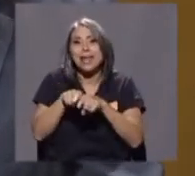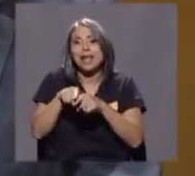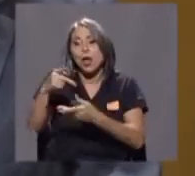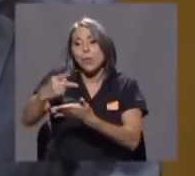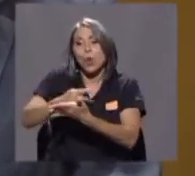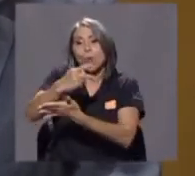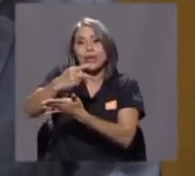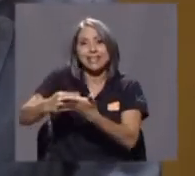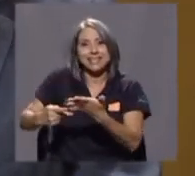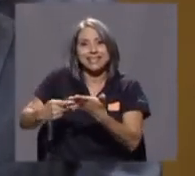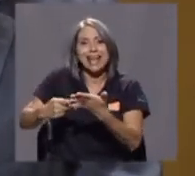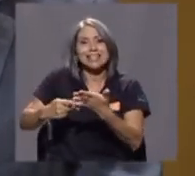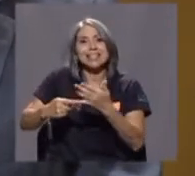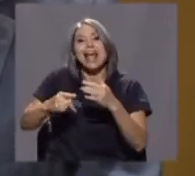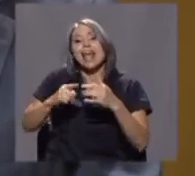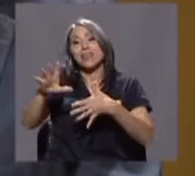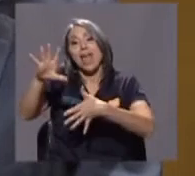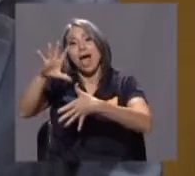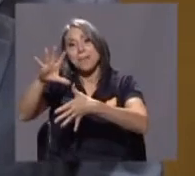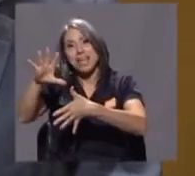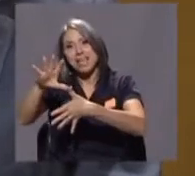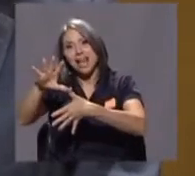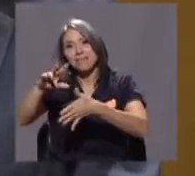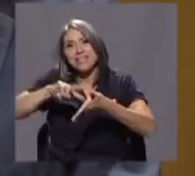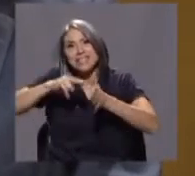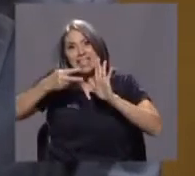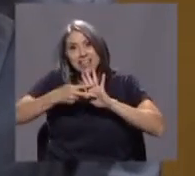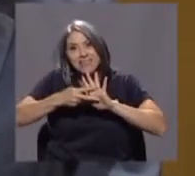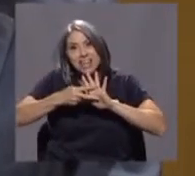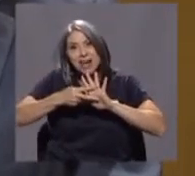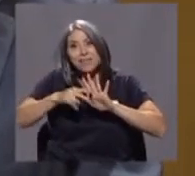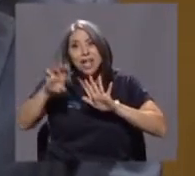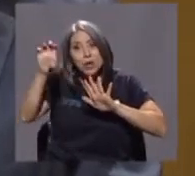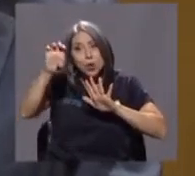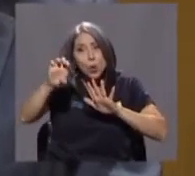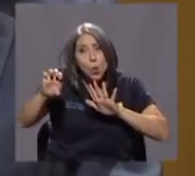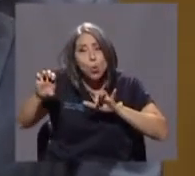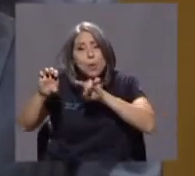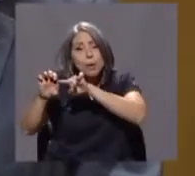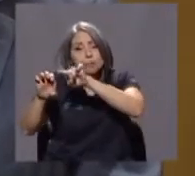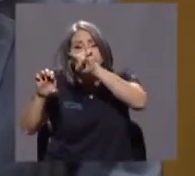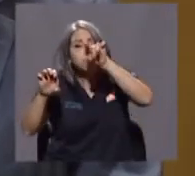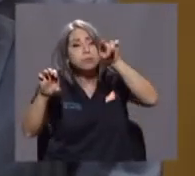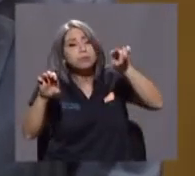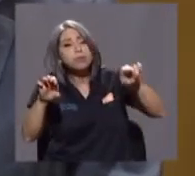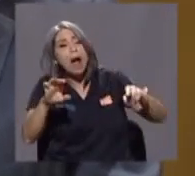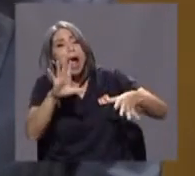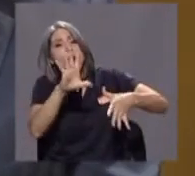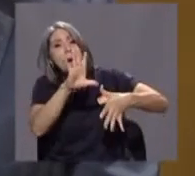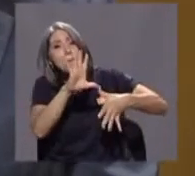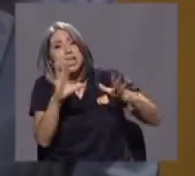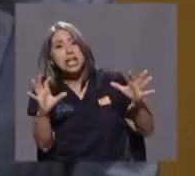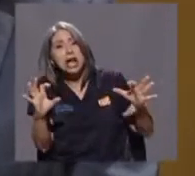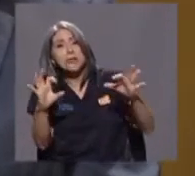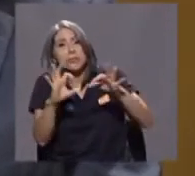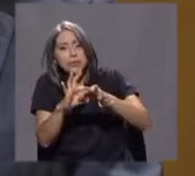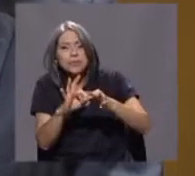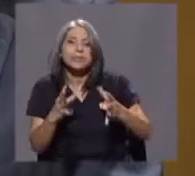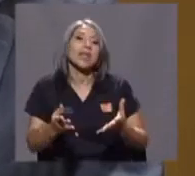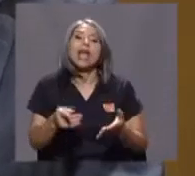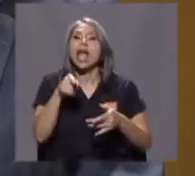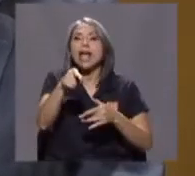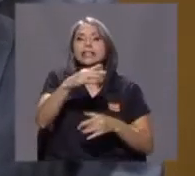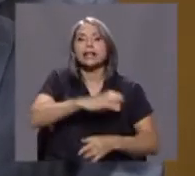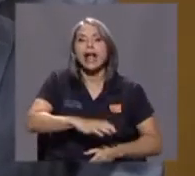decir, de ultramar. Esa Constitución tiene varias características importantes y voy a citar, digamos,